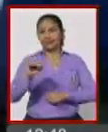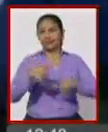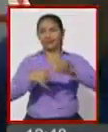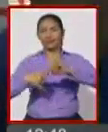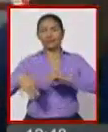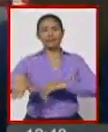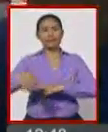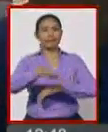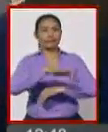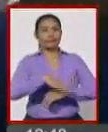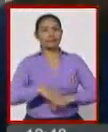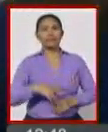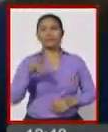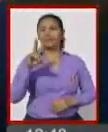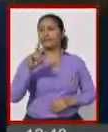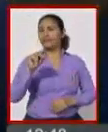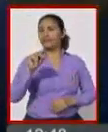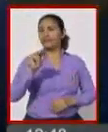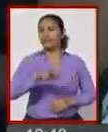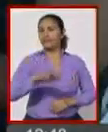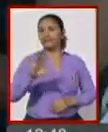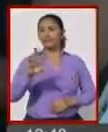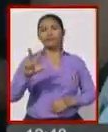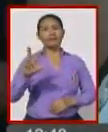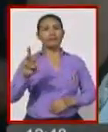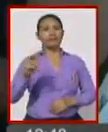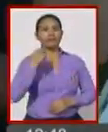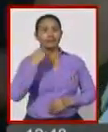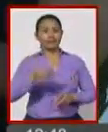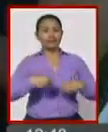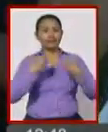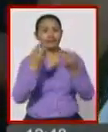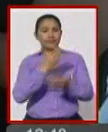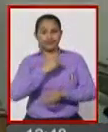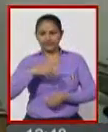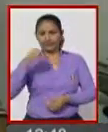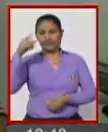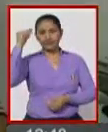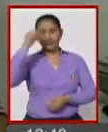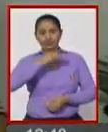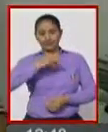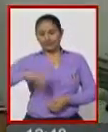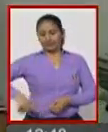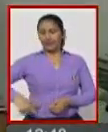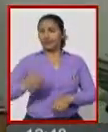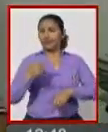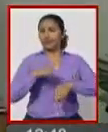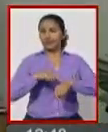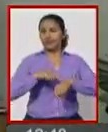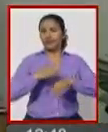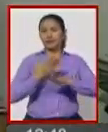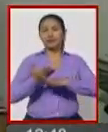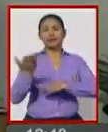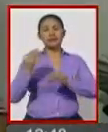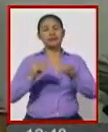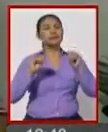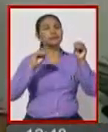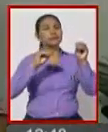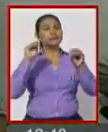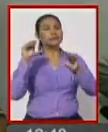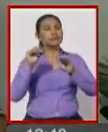metro cuadrado y no de $36 como ofrece el municipio. El gobierno municipal en su momento